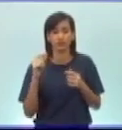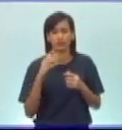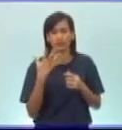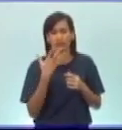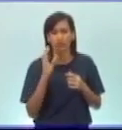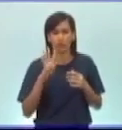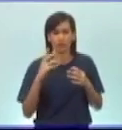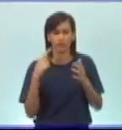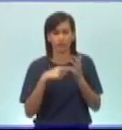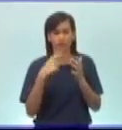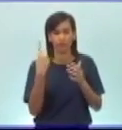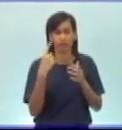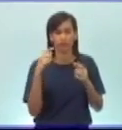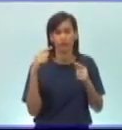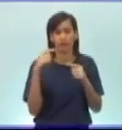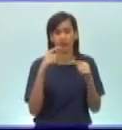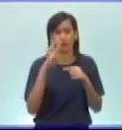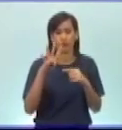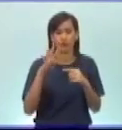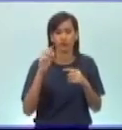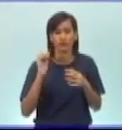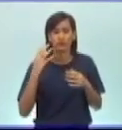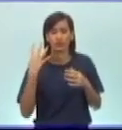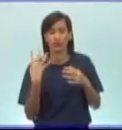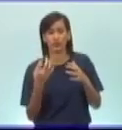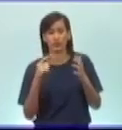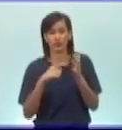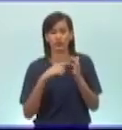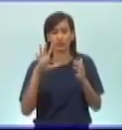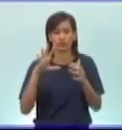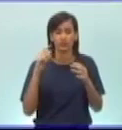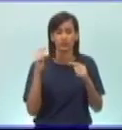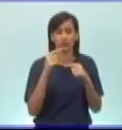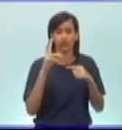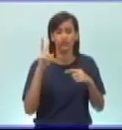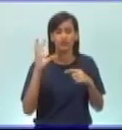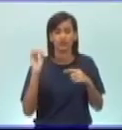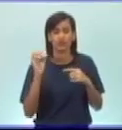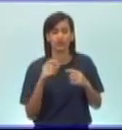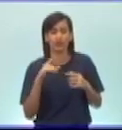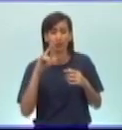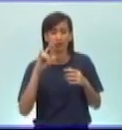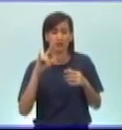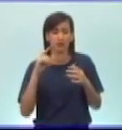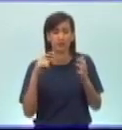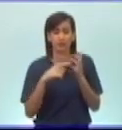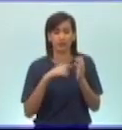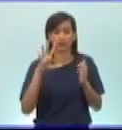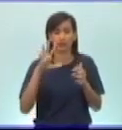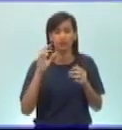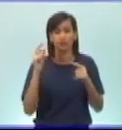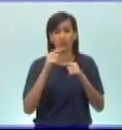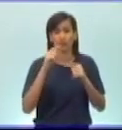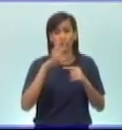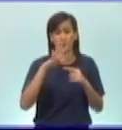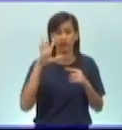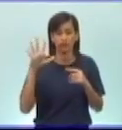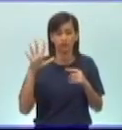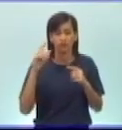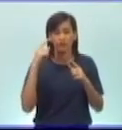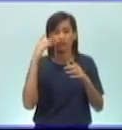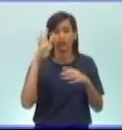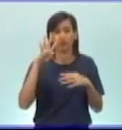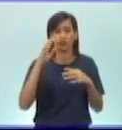4 por 1 es igual a 4, 4 por 5 es igual a 20, por lo tanto 9 por 5 es igual a 45, 45 más